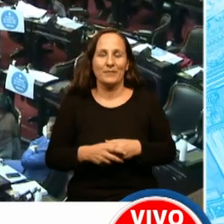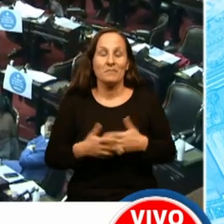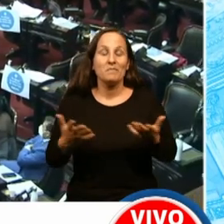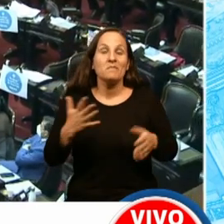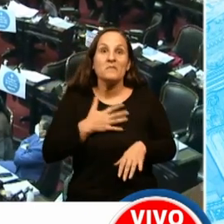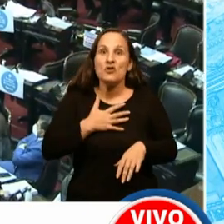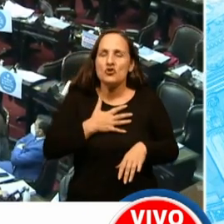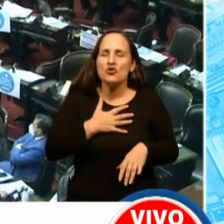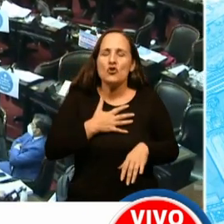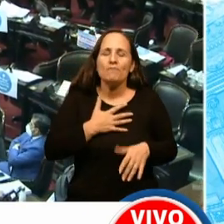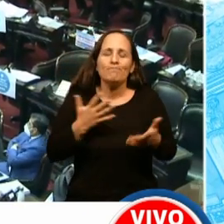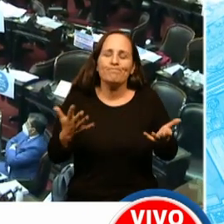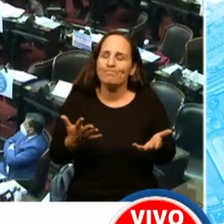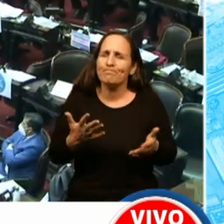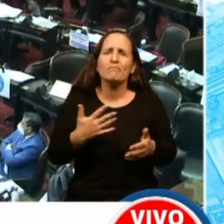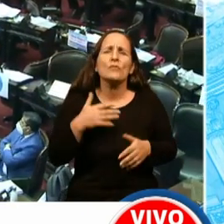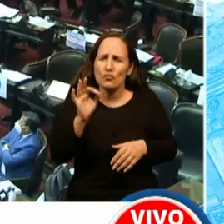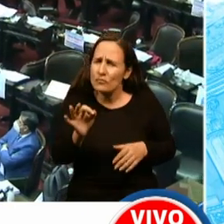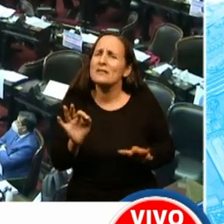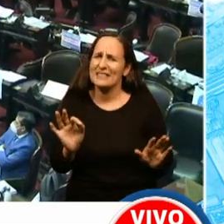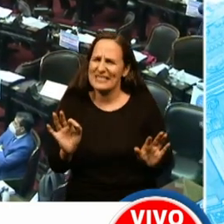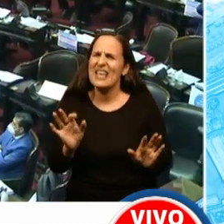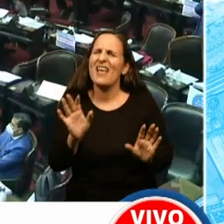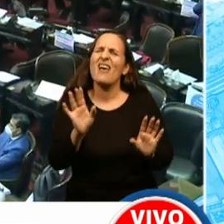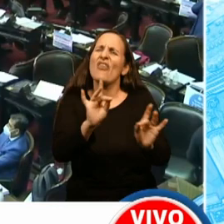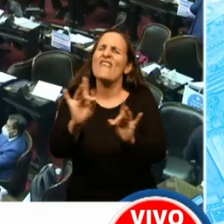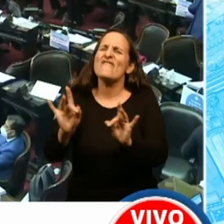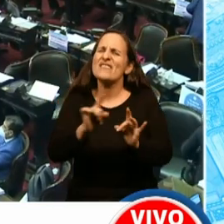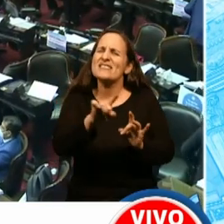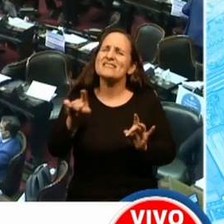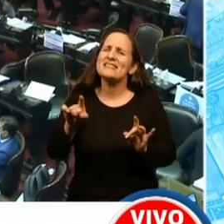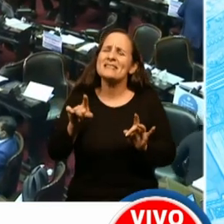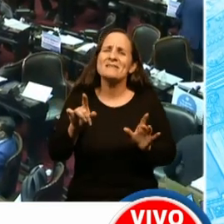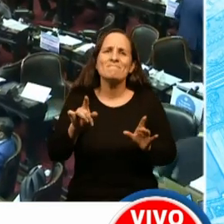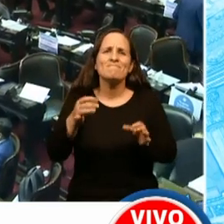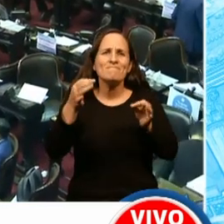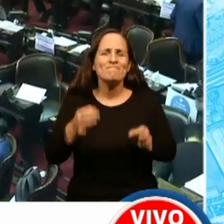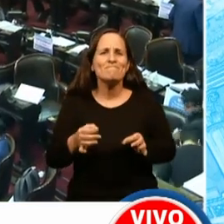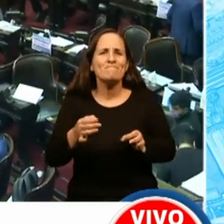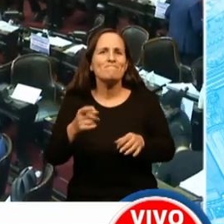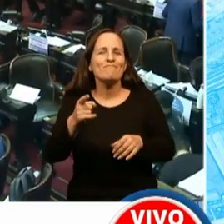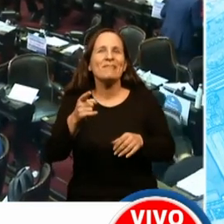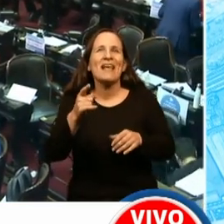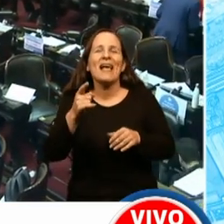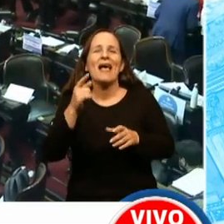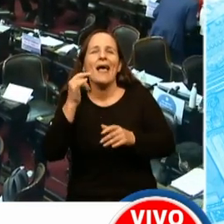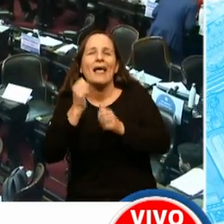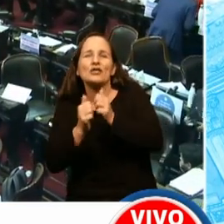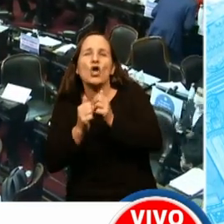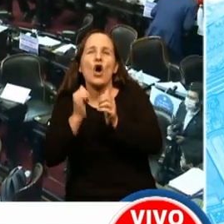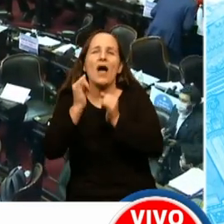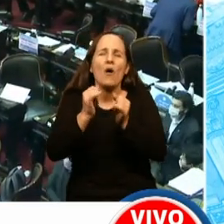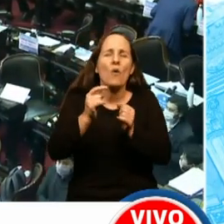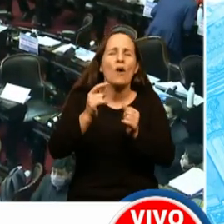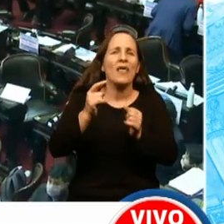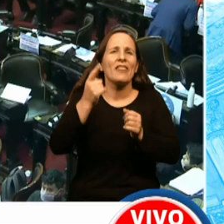yo no sé dice que es difícil para muchos que a lo mejor no tuvieron la oportunidad de conocer de cerca estas historias de llorar con